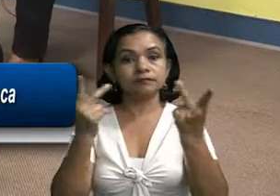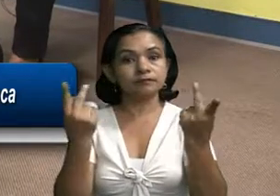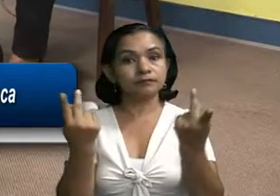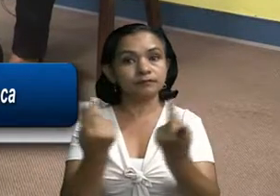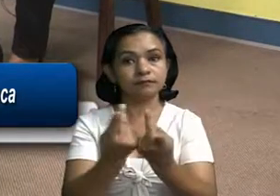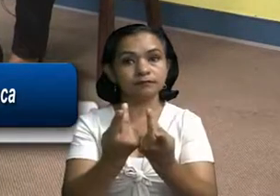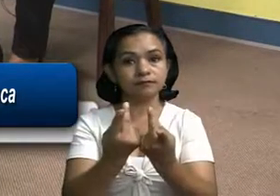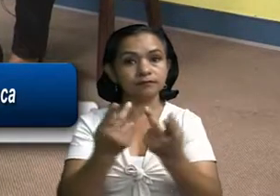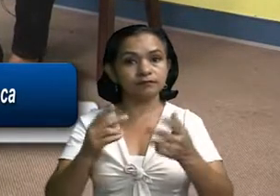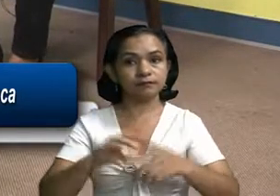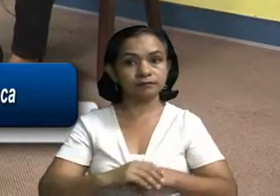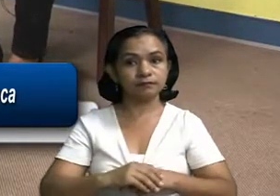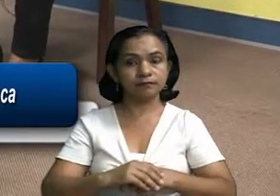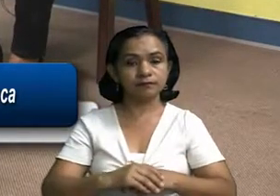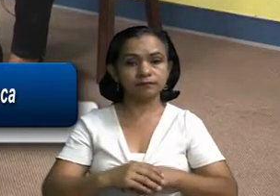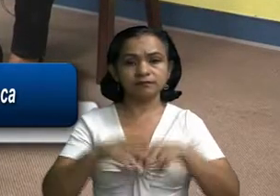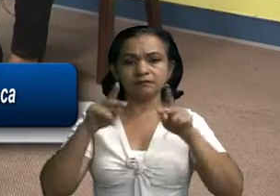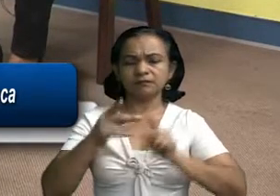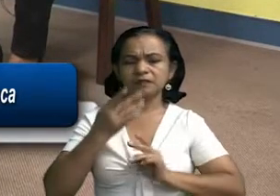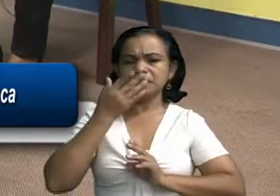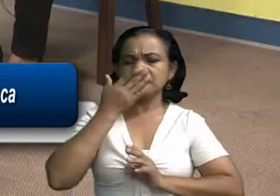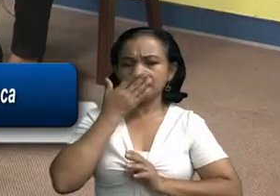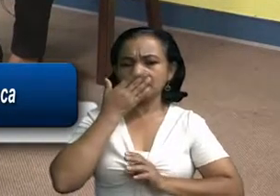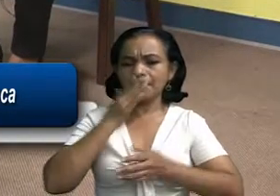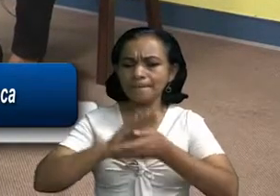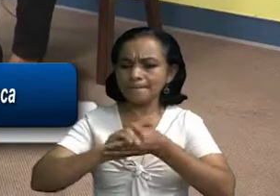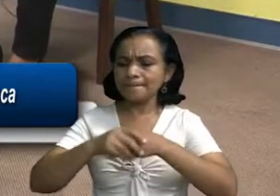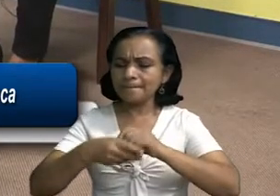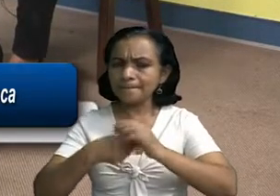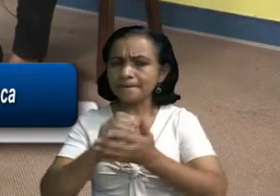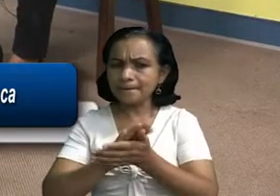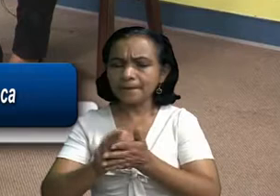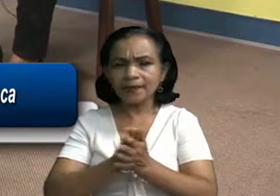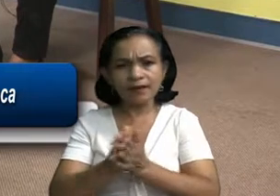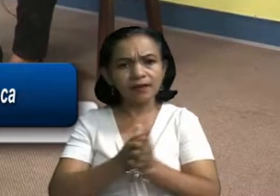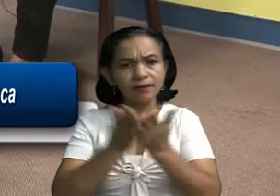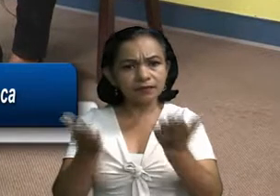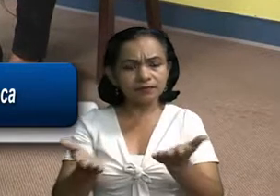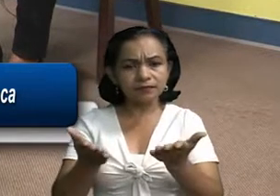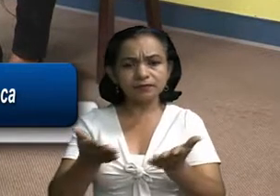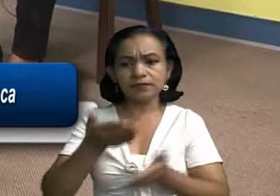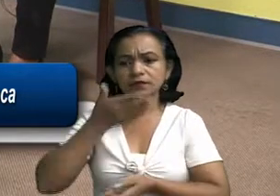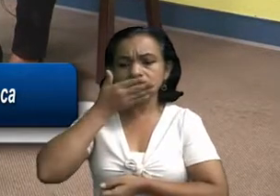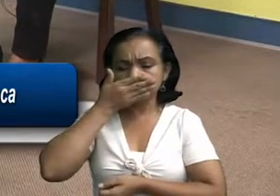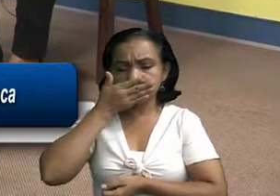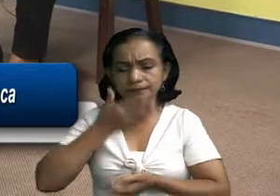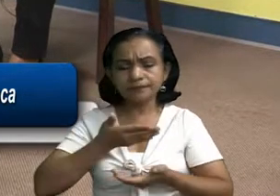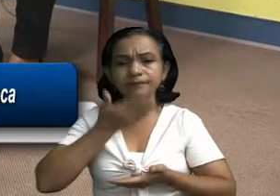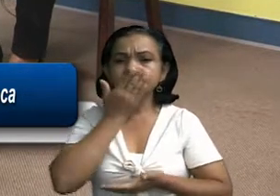porque cuando alguien anda con gripe tiene que lavarse constantemente las manos, tiene que taparse,